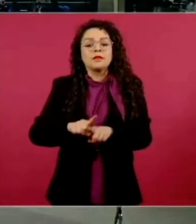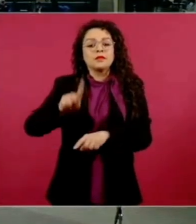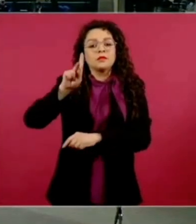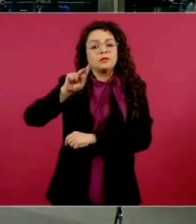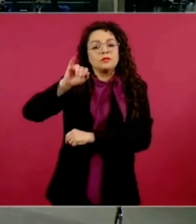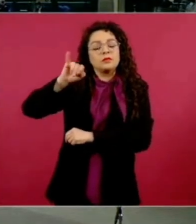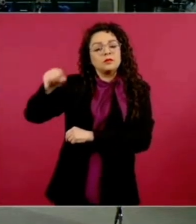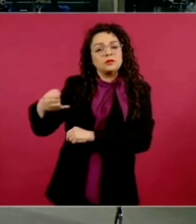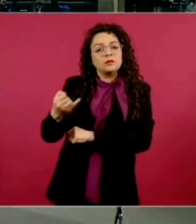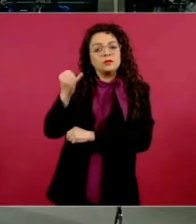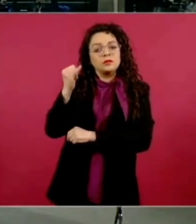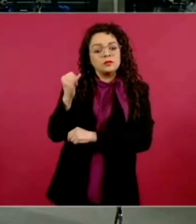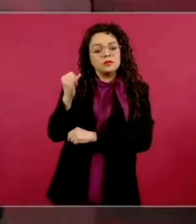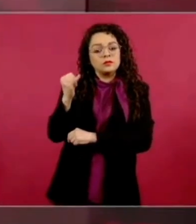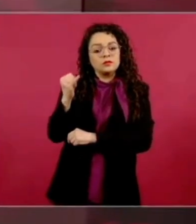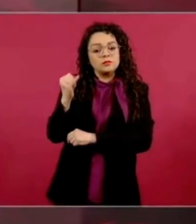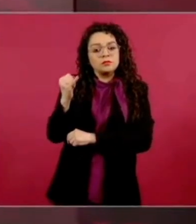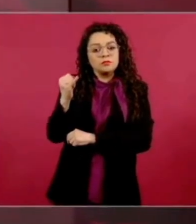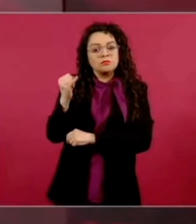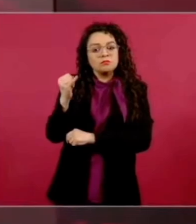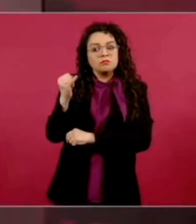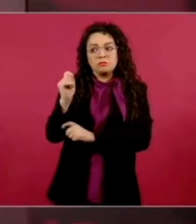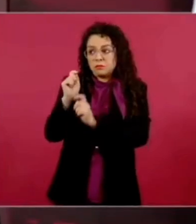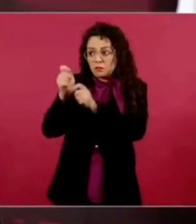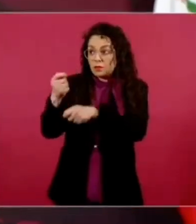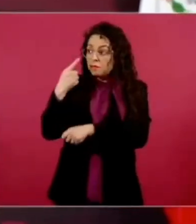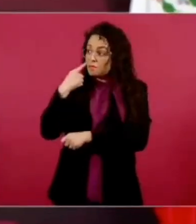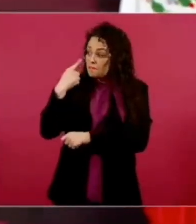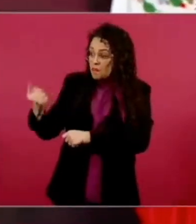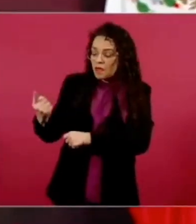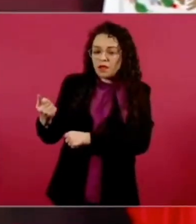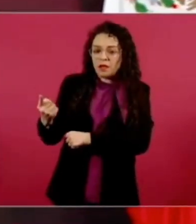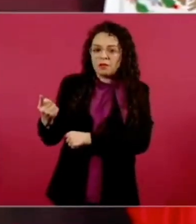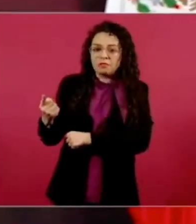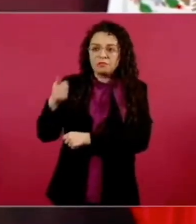Lainez dice, no.